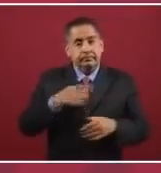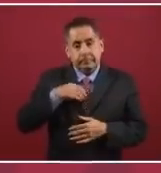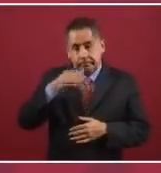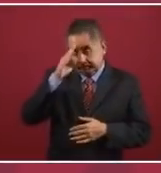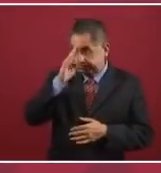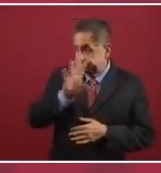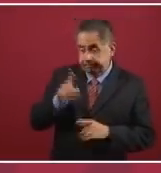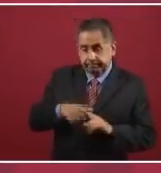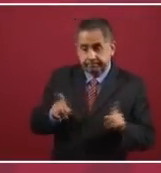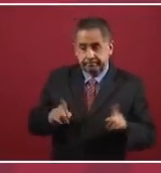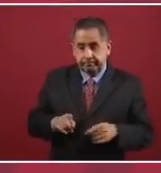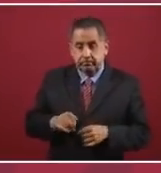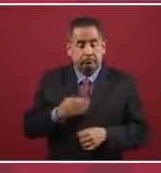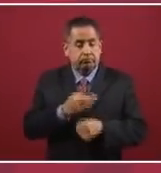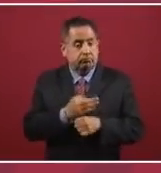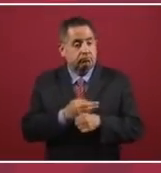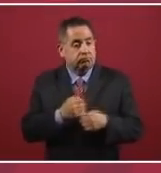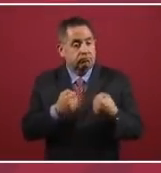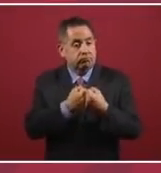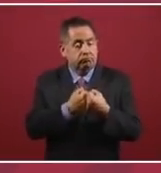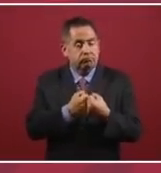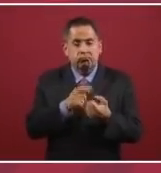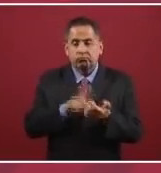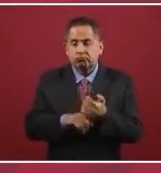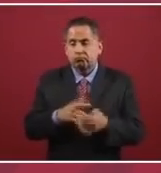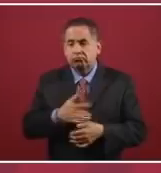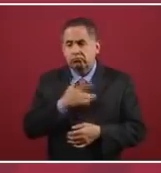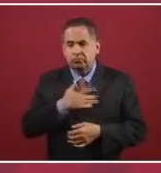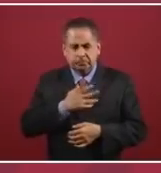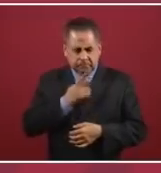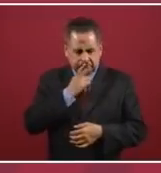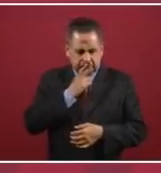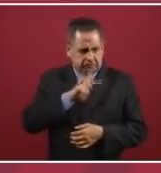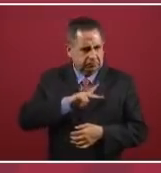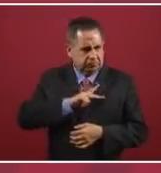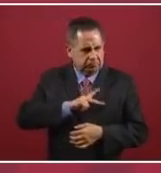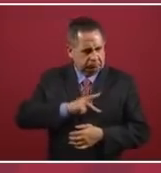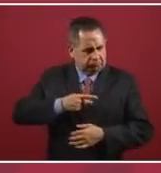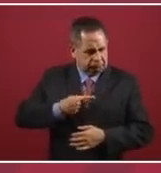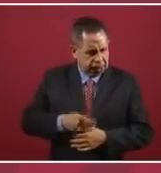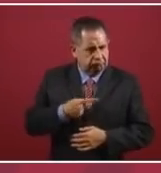piensa, hay un sentimiento también muy nacionalista,